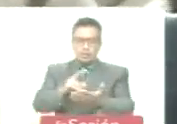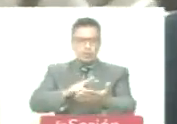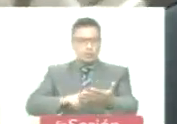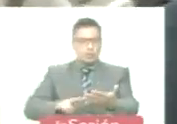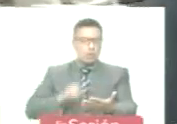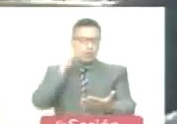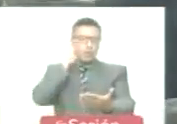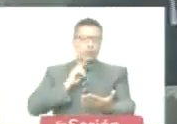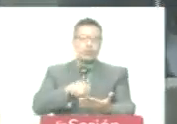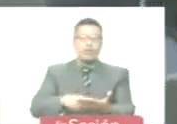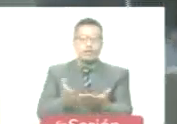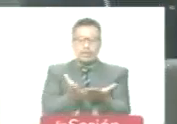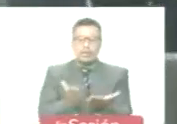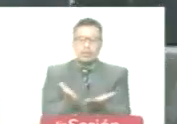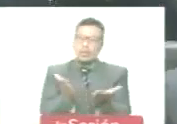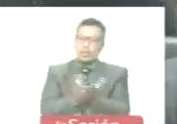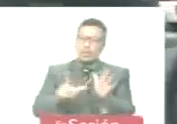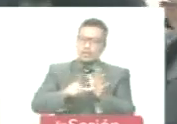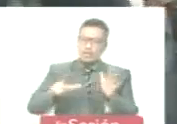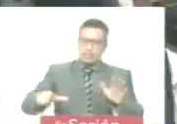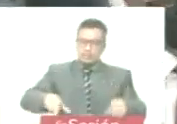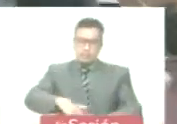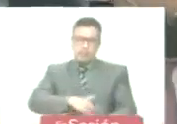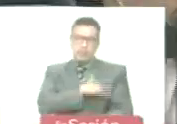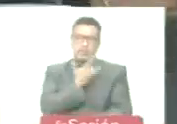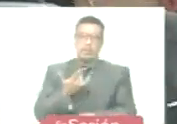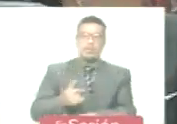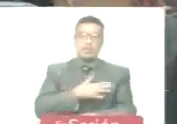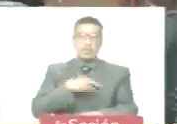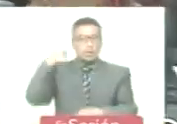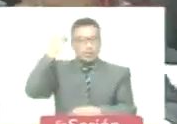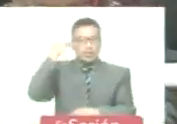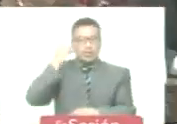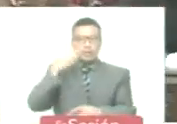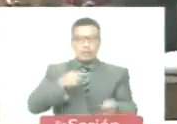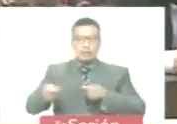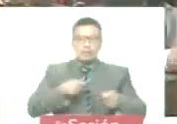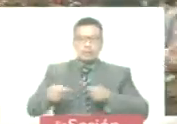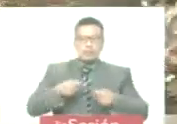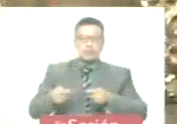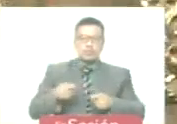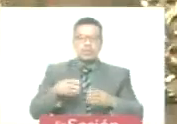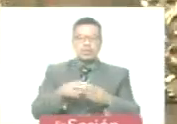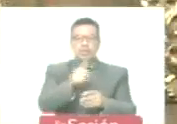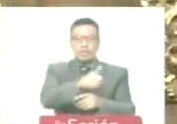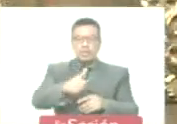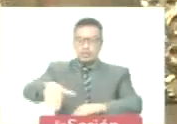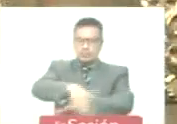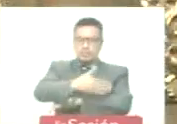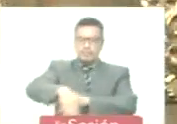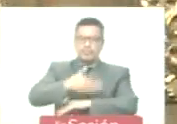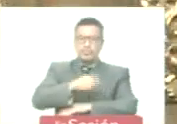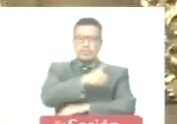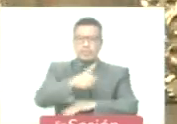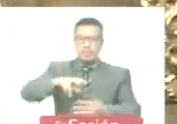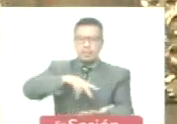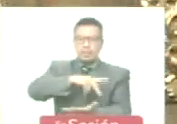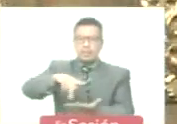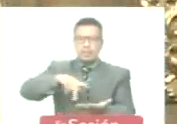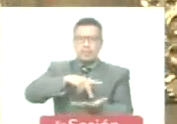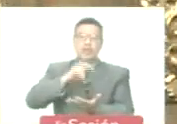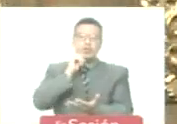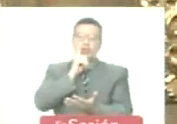bolivariana en las escuelas, liceos y universidades, que el pensamiento y la acción de Bolívar se encuentre en cada calle y en cada plaza donde su